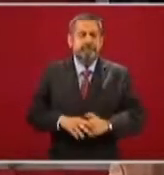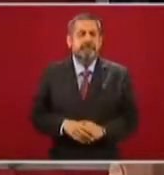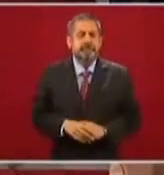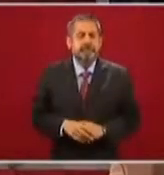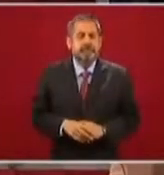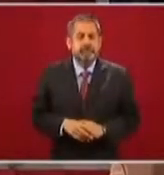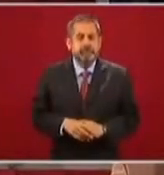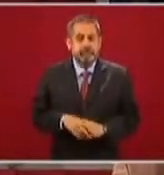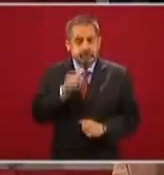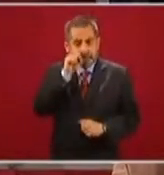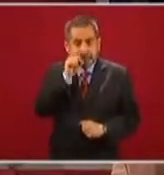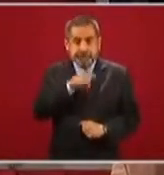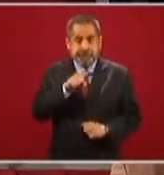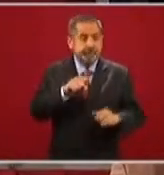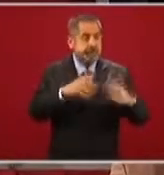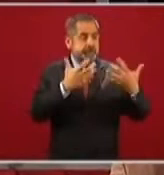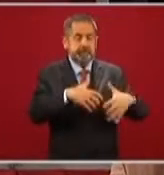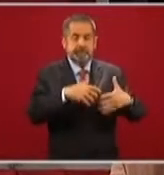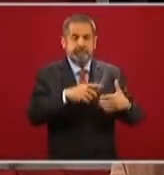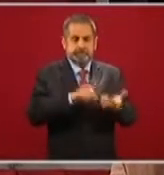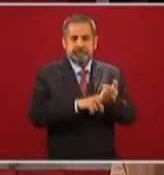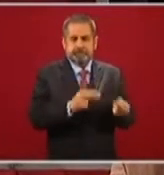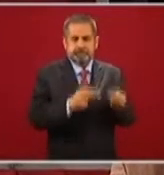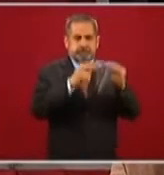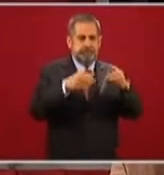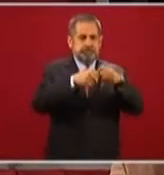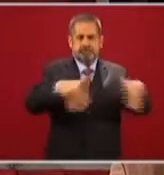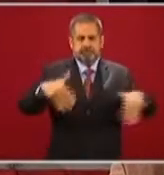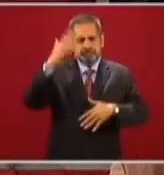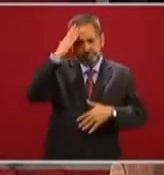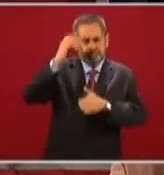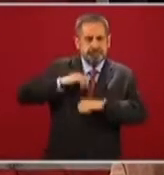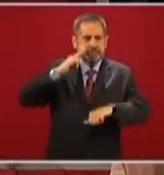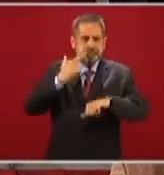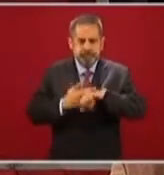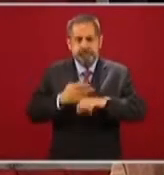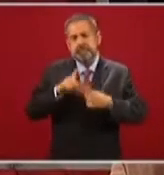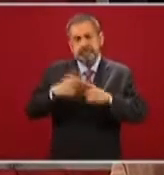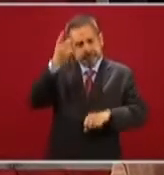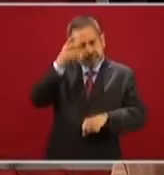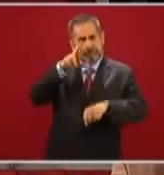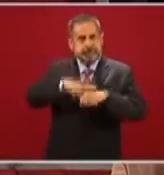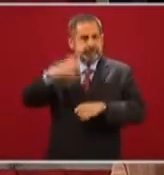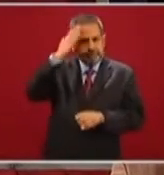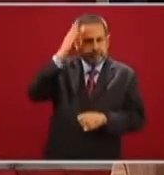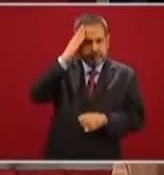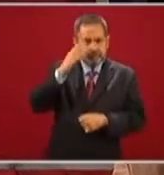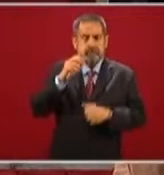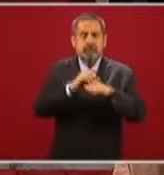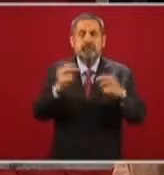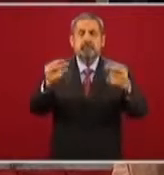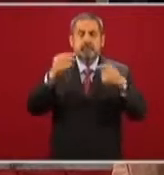La estructura orgánica de la empresa estará a cargo de una dirección general con 2